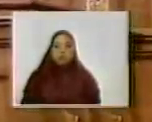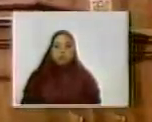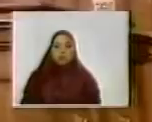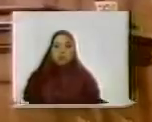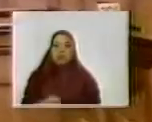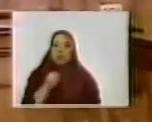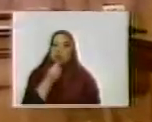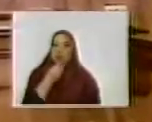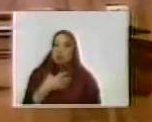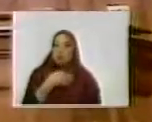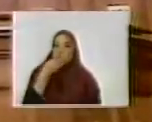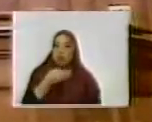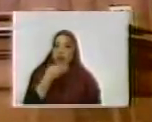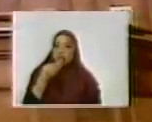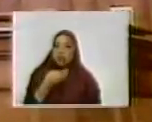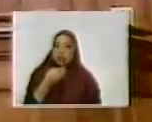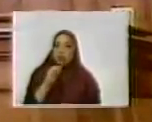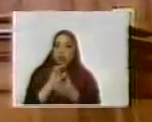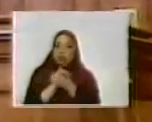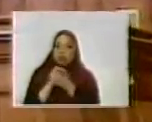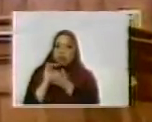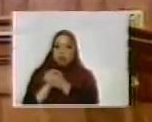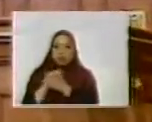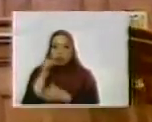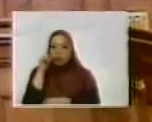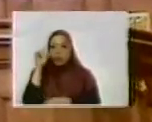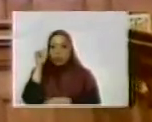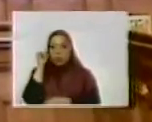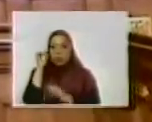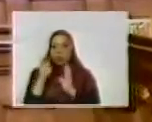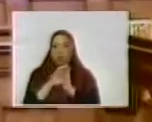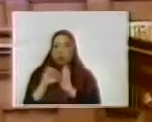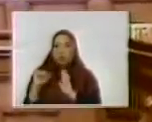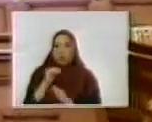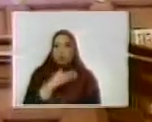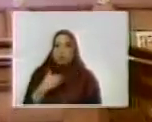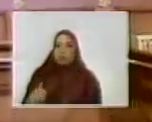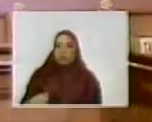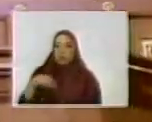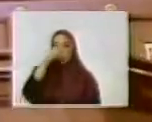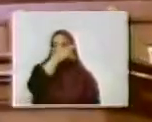Buenas tardes, compatriotas, colegas constituyentes, presidente Cabello,